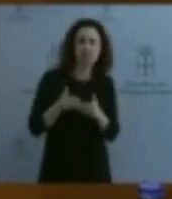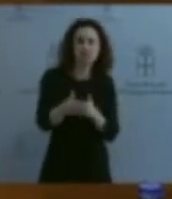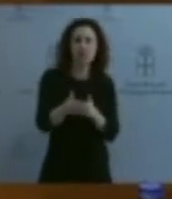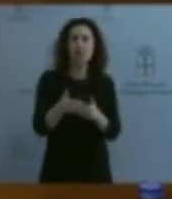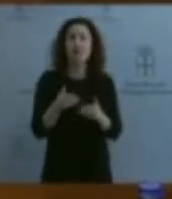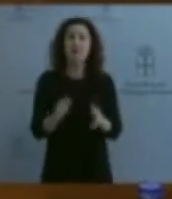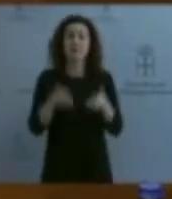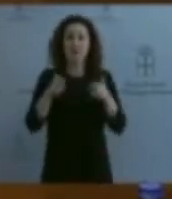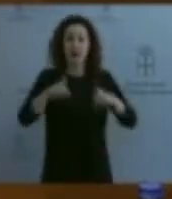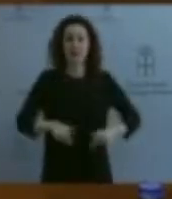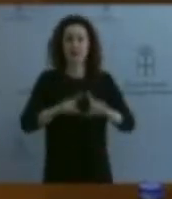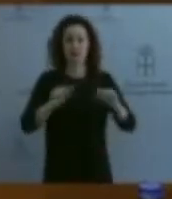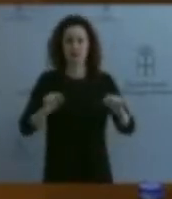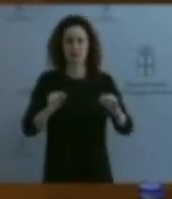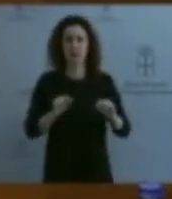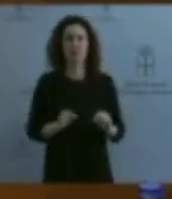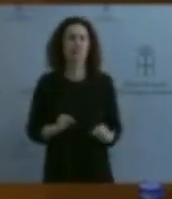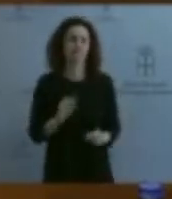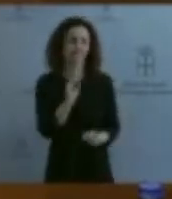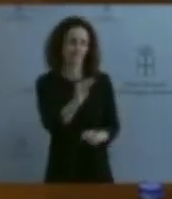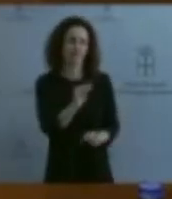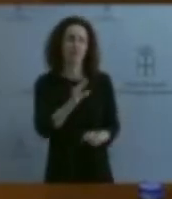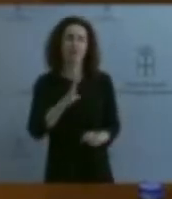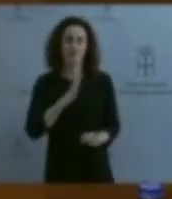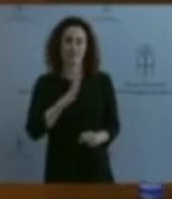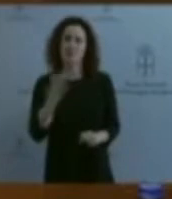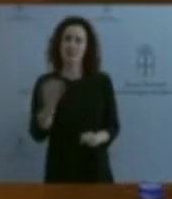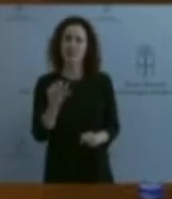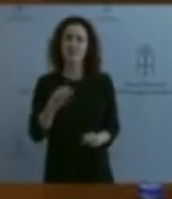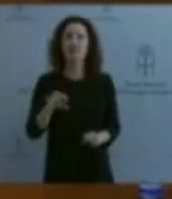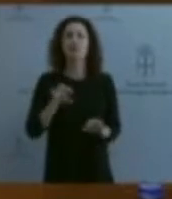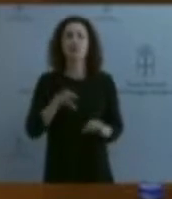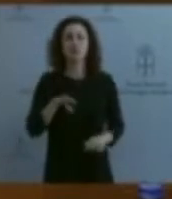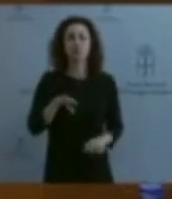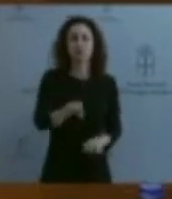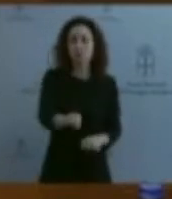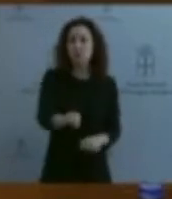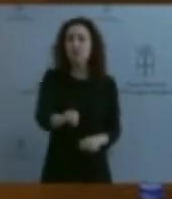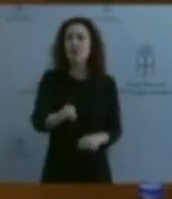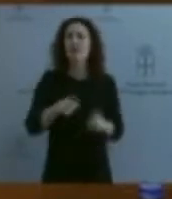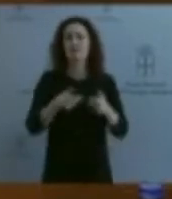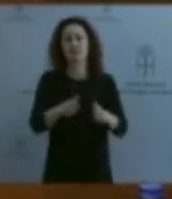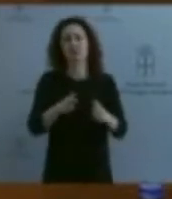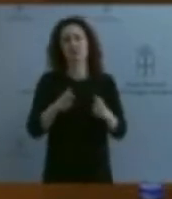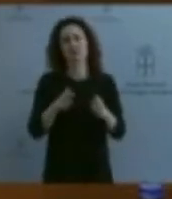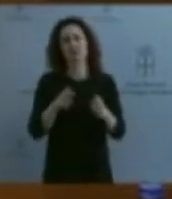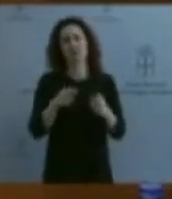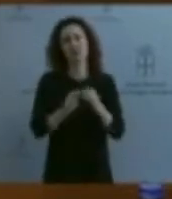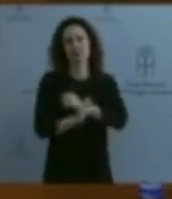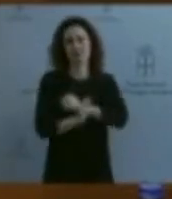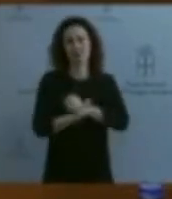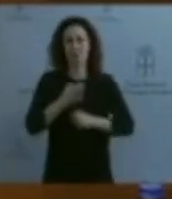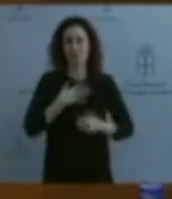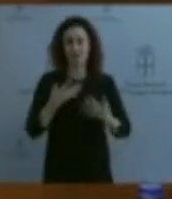de la nacionalización de empresas y sectores estratégicos de nuestro tejido productivo. Para muchos es un tabú hablar de que el Estado